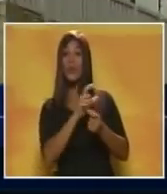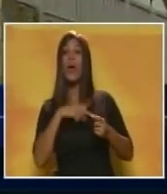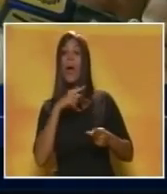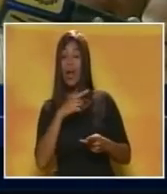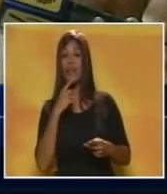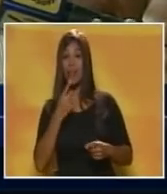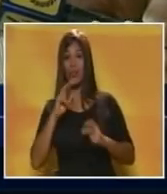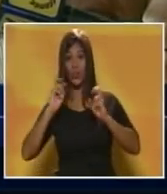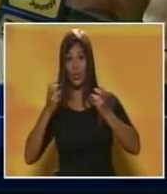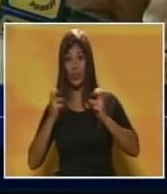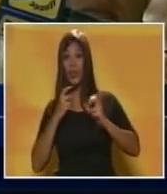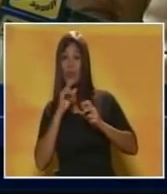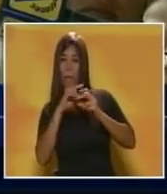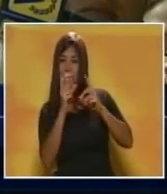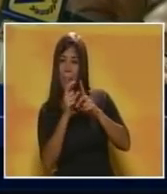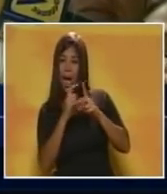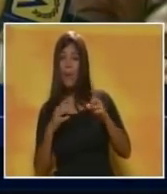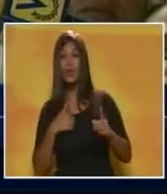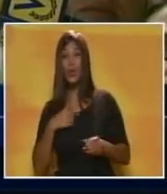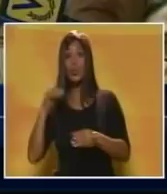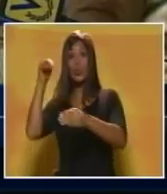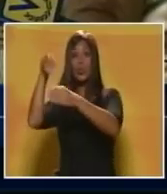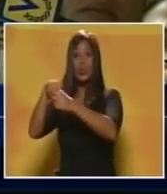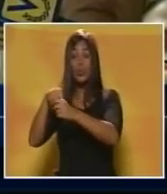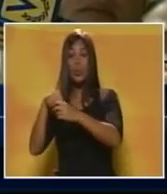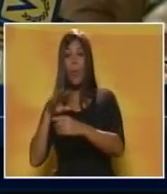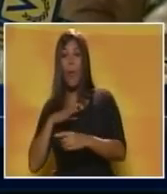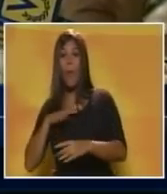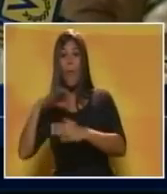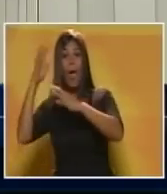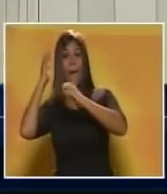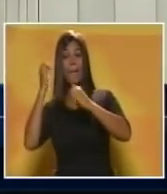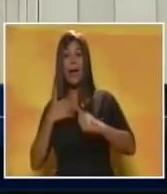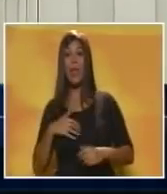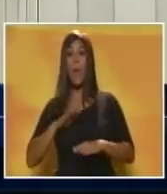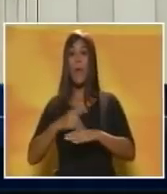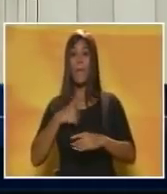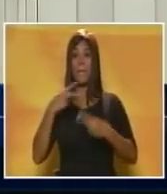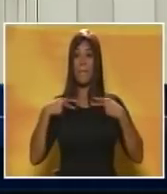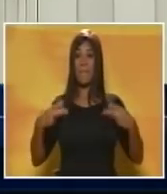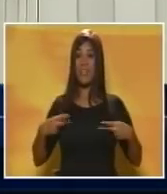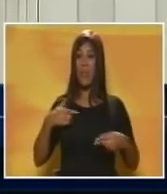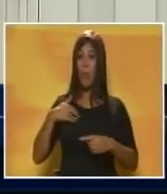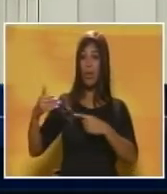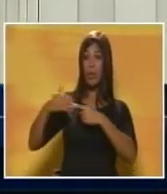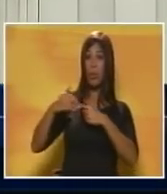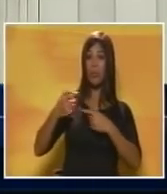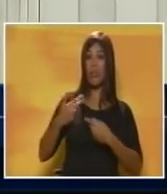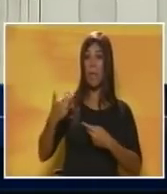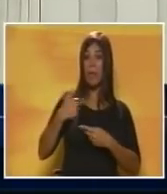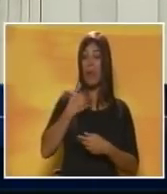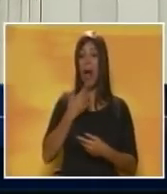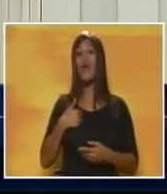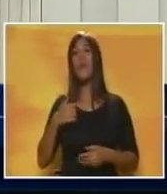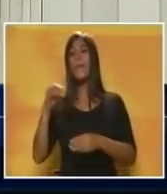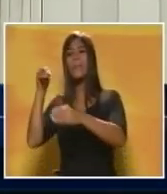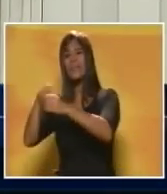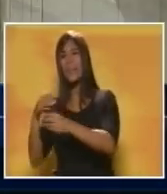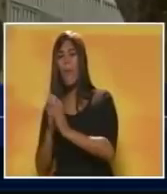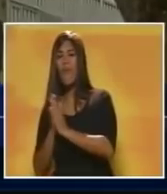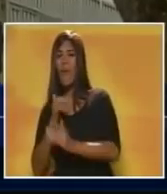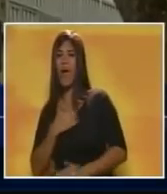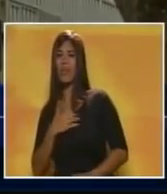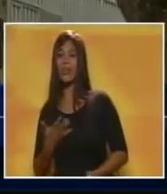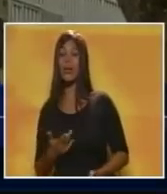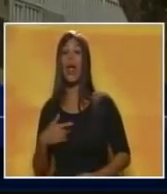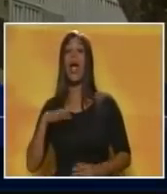aseguró textualmente que fue a dormir en la sede diplomática porque su vida corría peligro y descartó pedir asilo a Argentina. La Asamblea